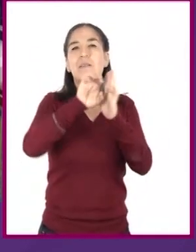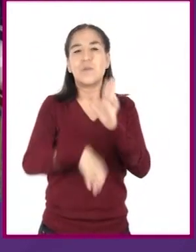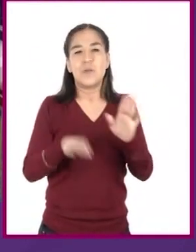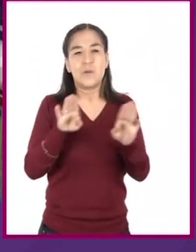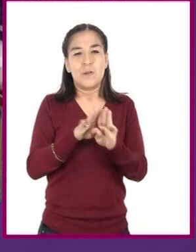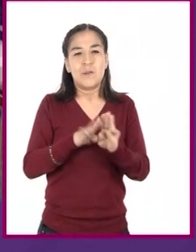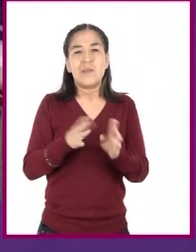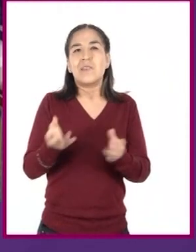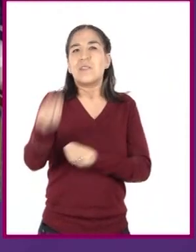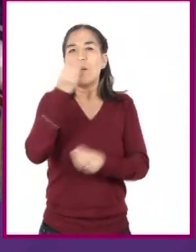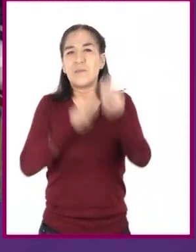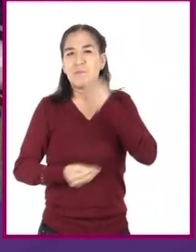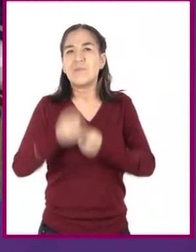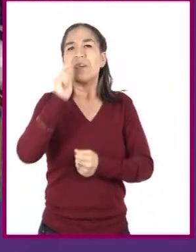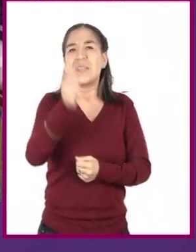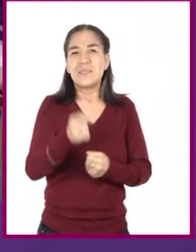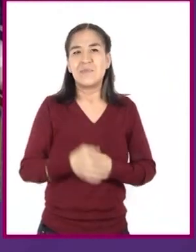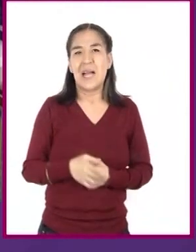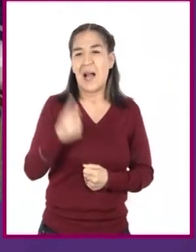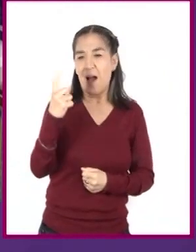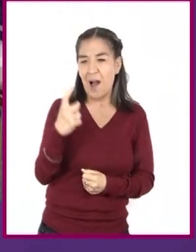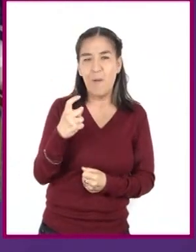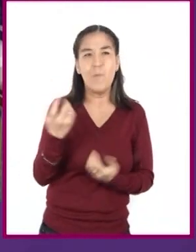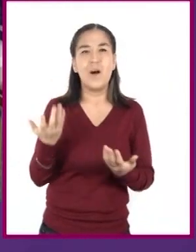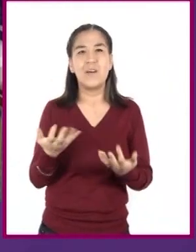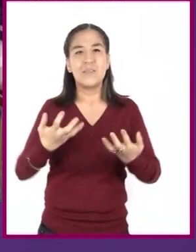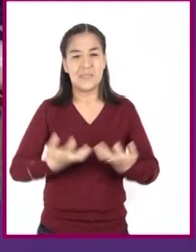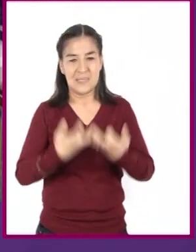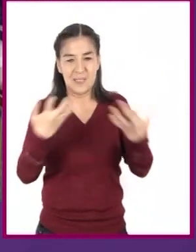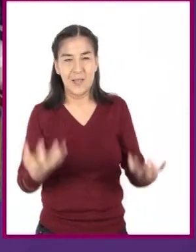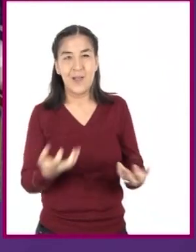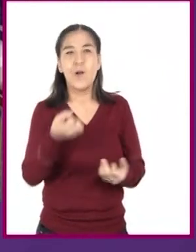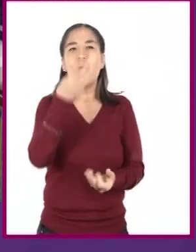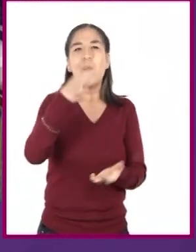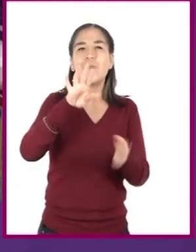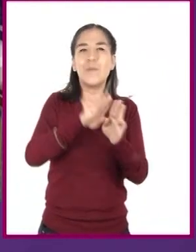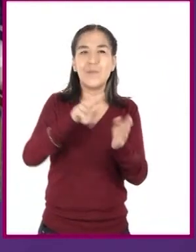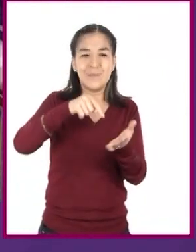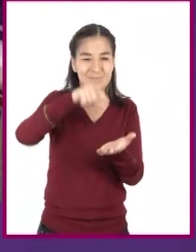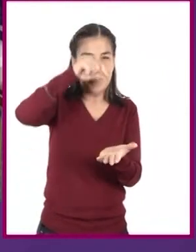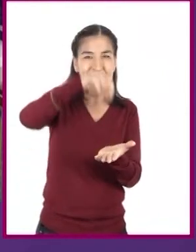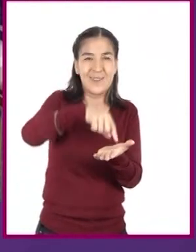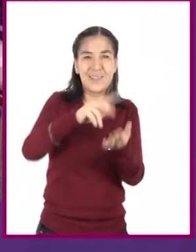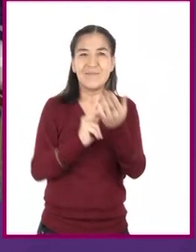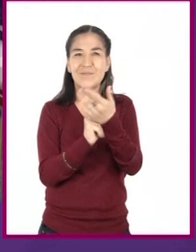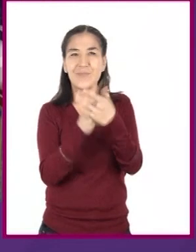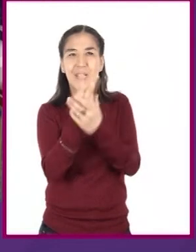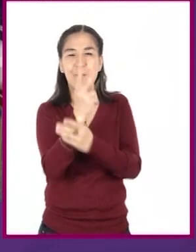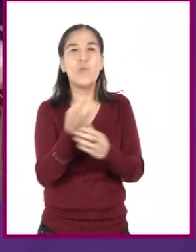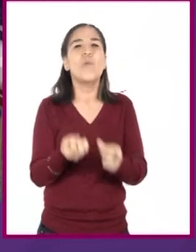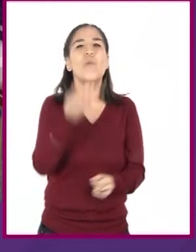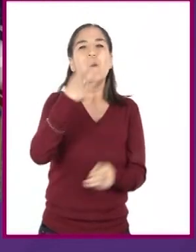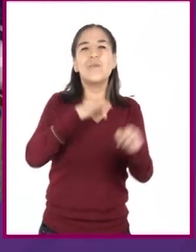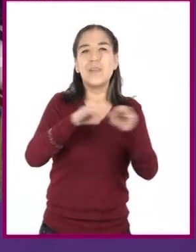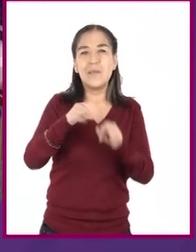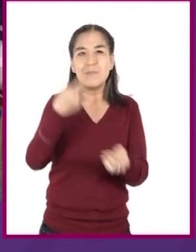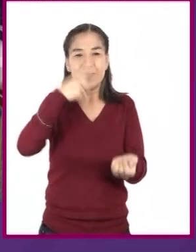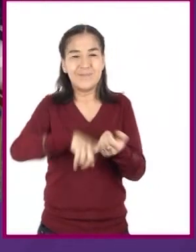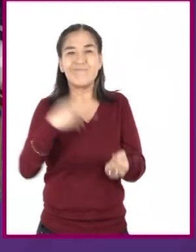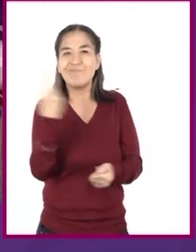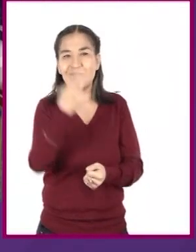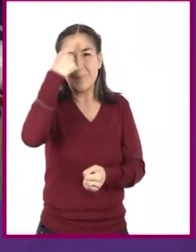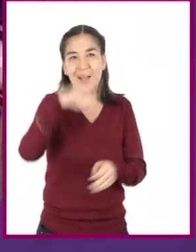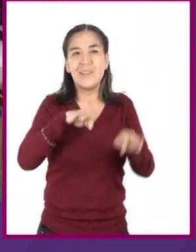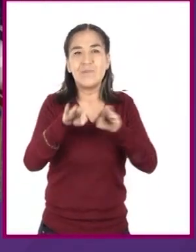de alimentos. ¿Cuánto terreno? ¿Cuánta agua? ¿Cuántas semillas? ¿Cuánto trabajo necesitamos en el planeta